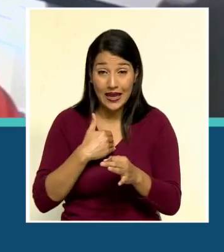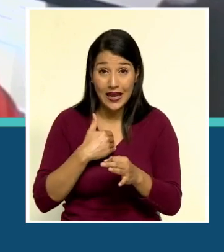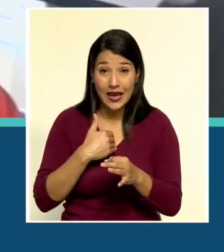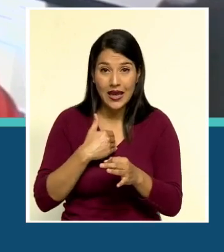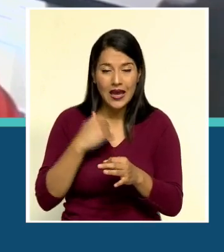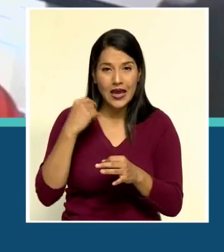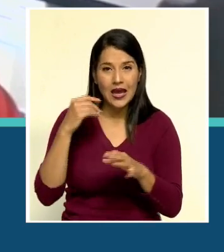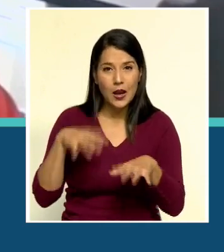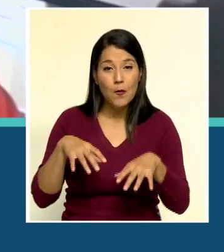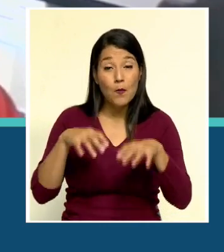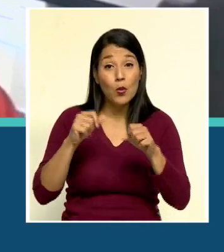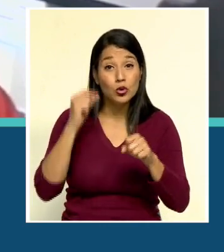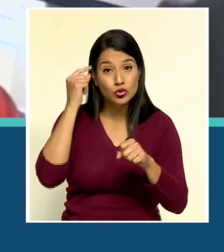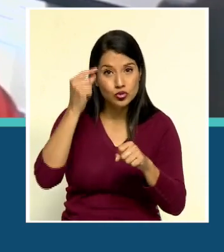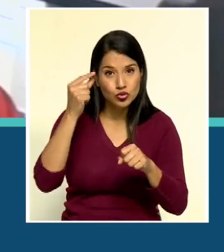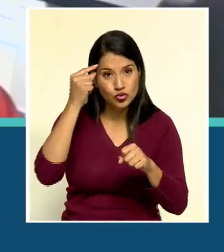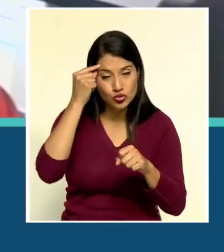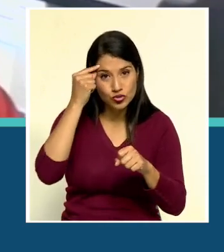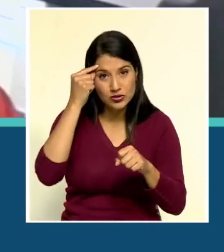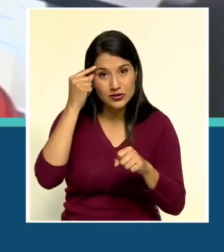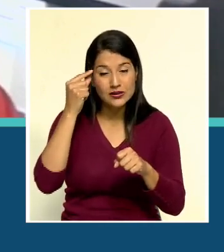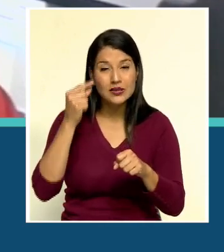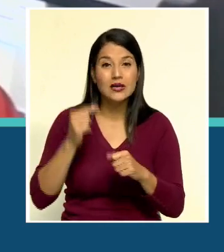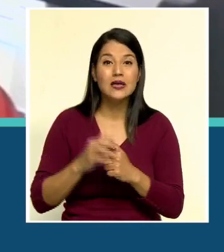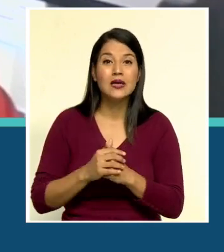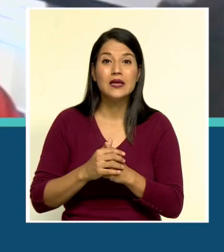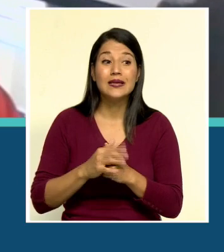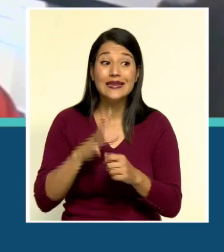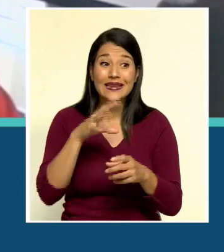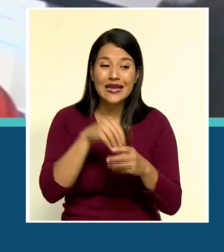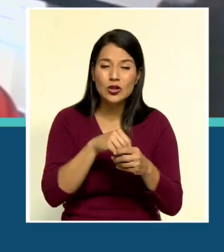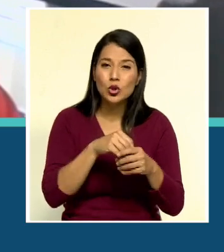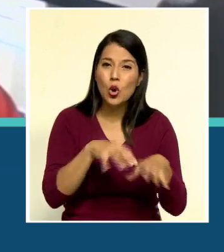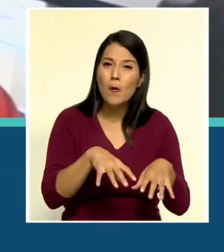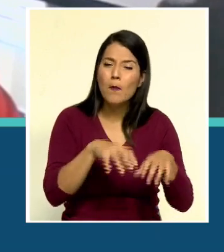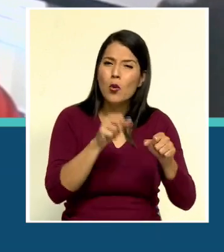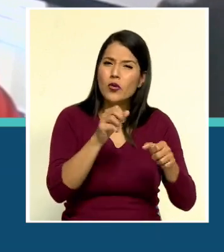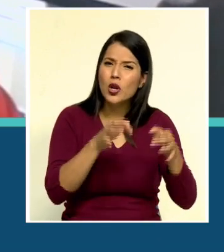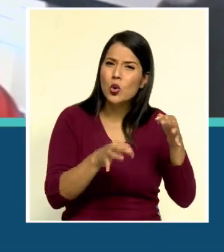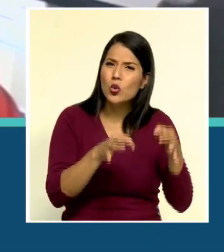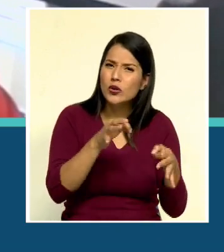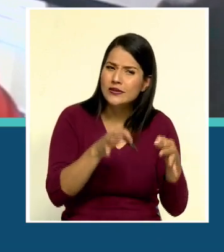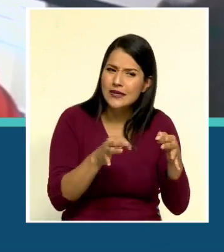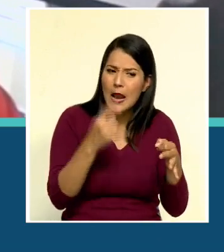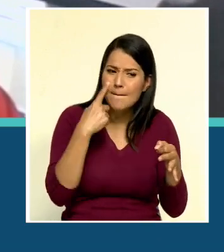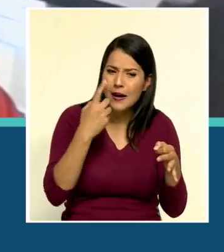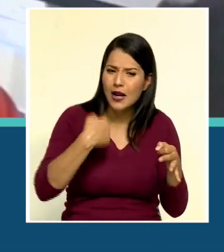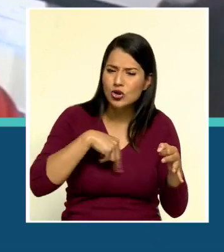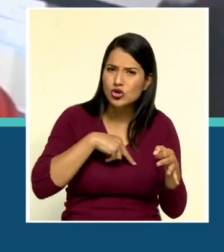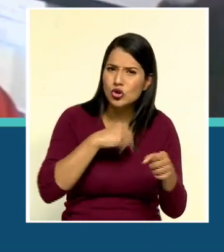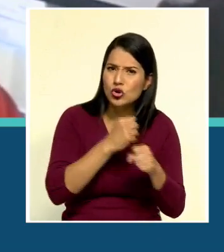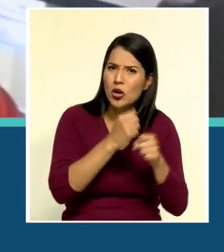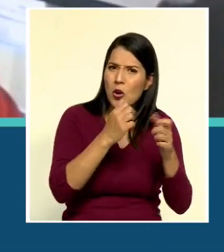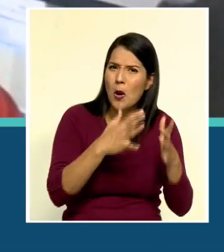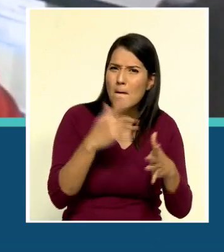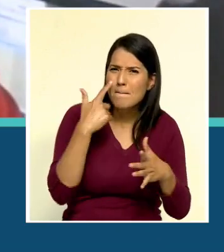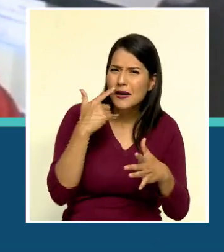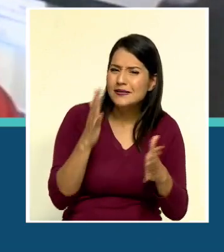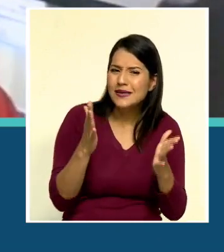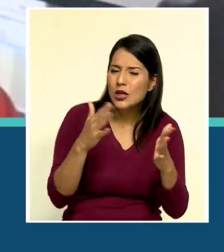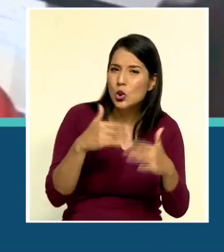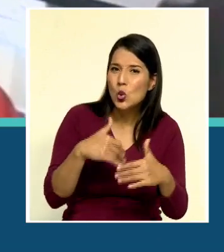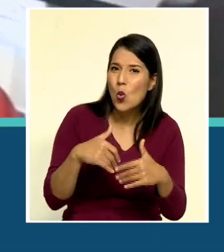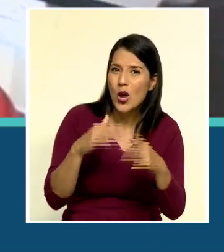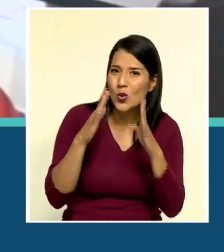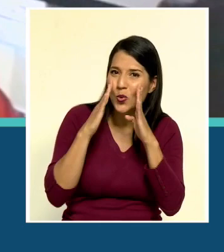lo interno del Poder Judicial y de la clase trabajadora nos dejan alguna sensación de que no hay un trato igualitario.